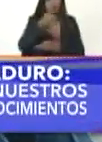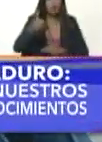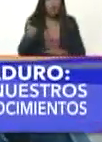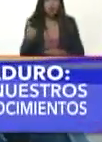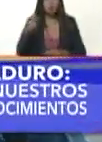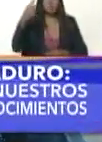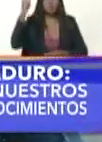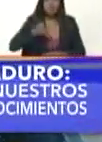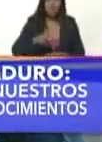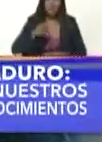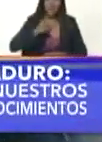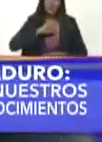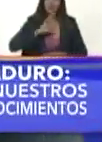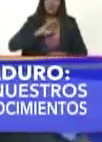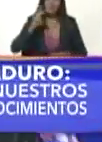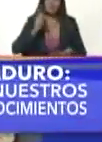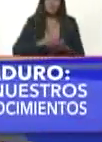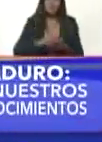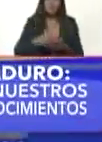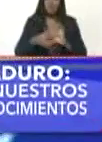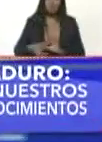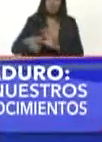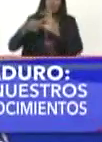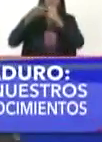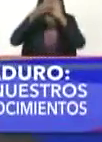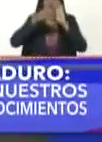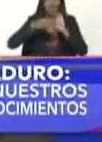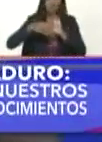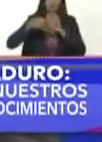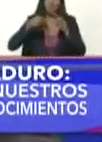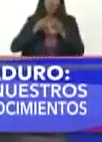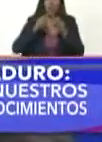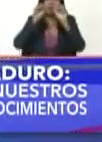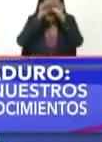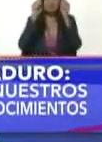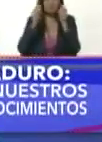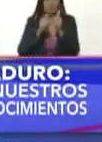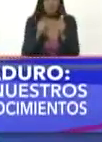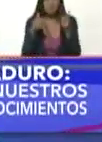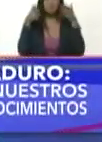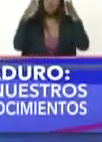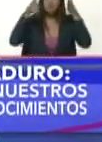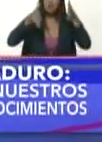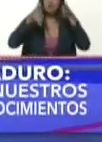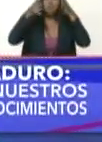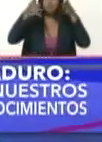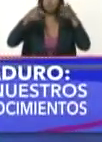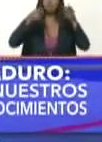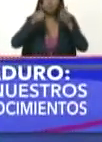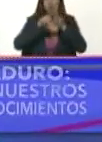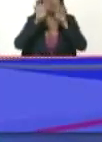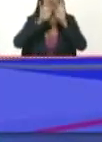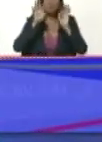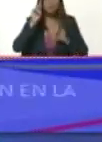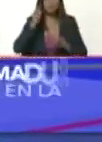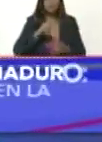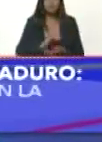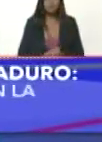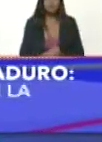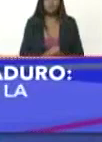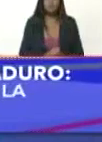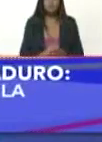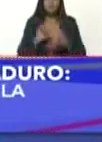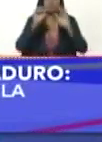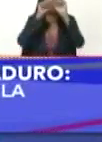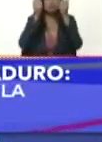todos tienen que estar articulados al sistema de formación al sistema